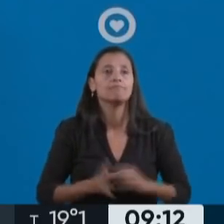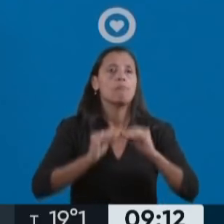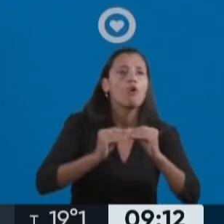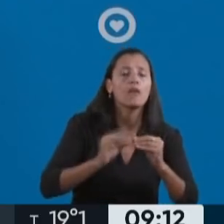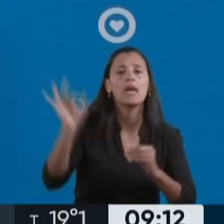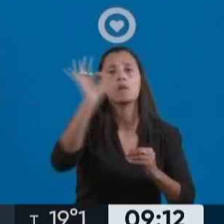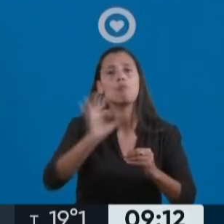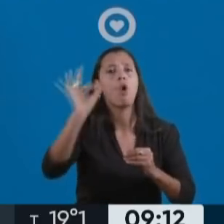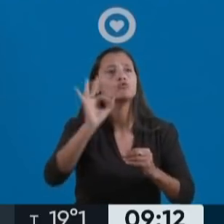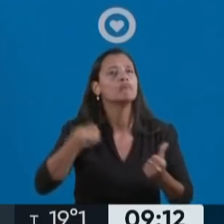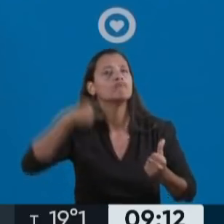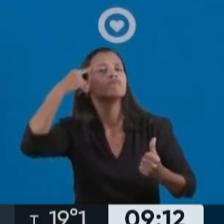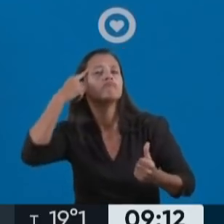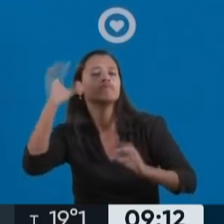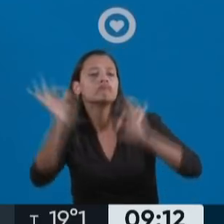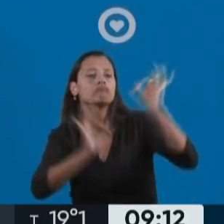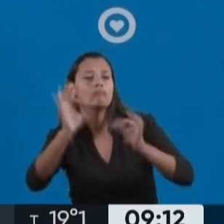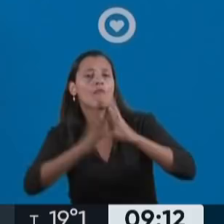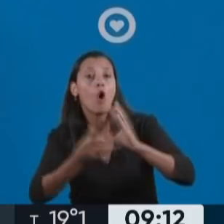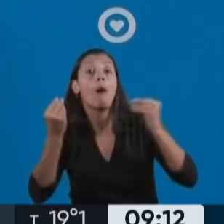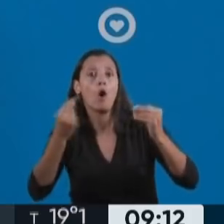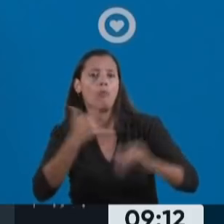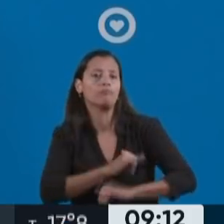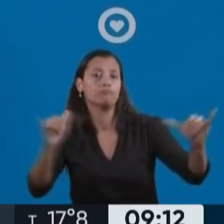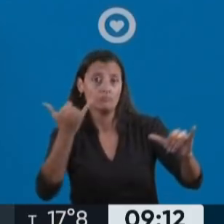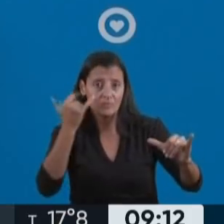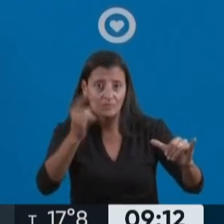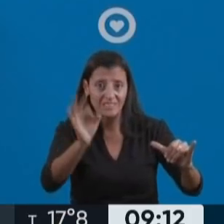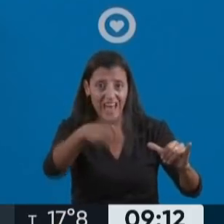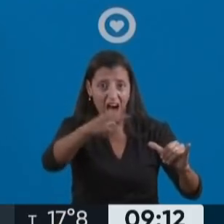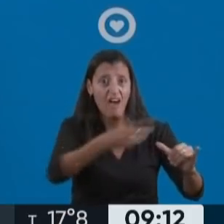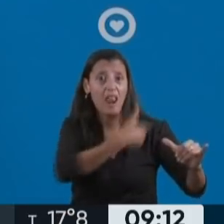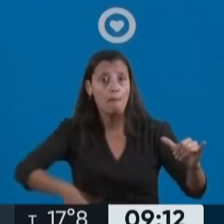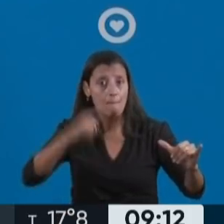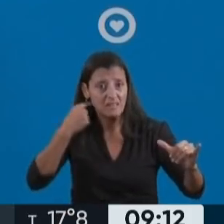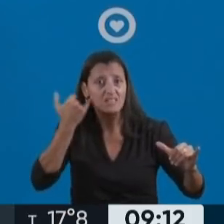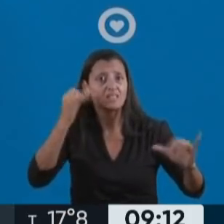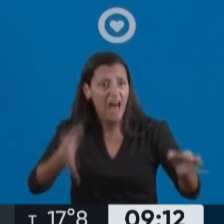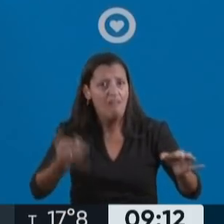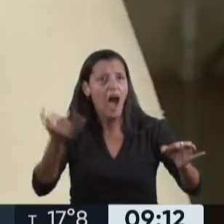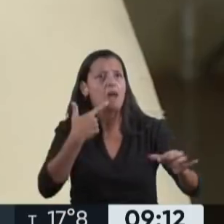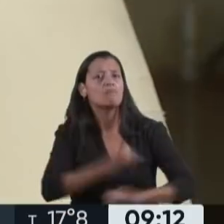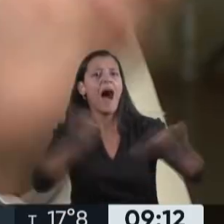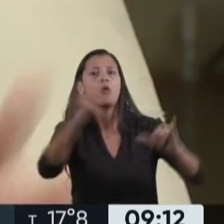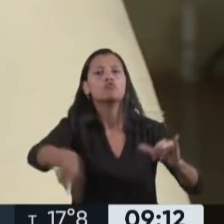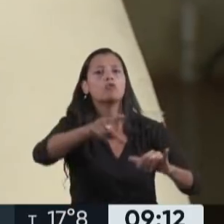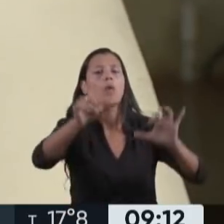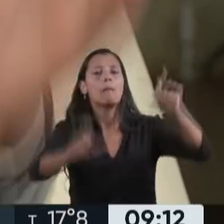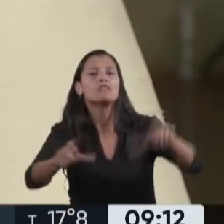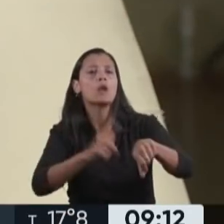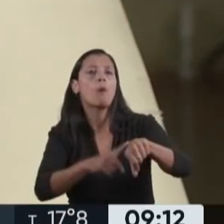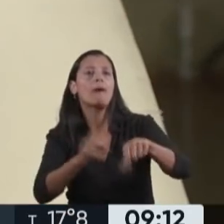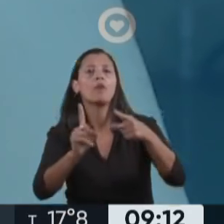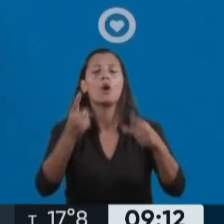motivos o pensar estrategia de cómo comunicarlo. Si ya se debate eso, no sé, Alberto Fernández en cadena nacional, todos los referentes del Frente de